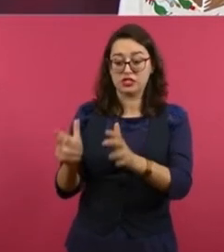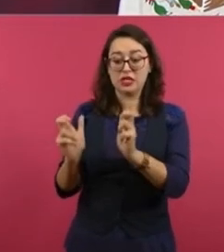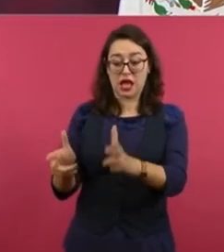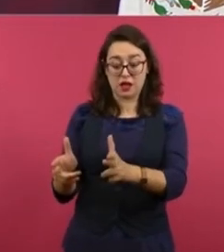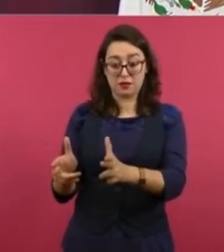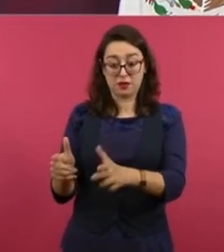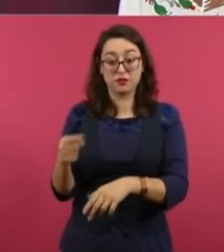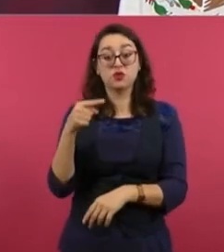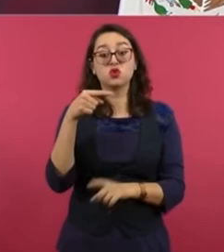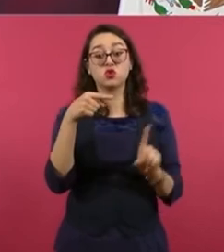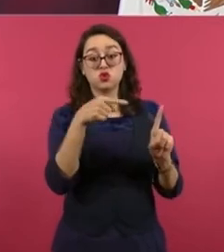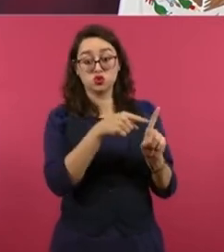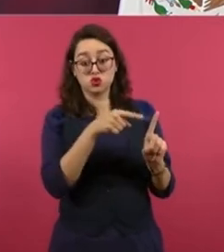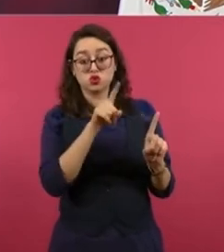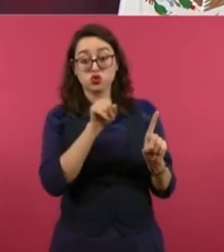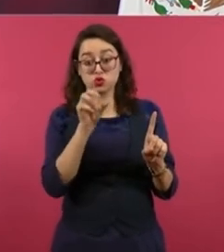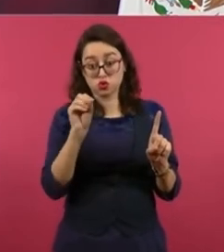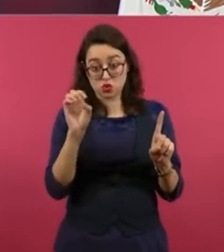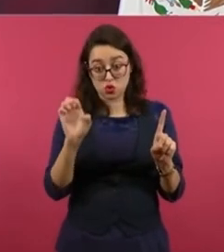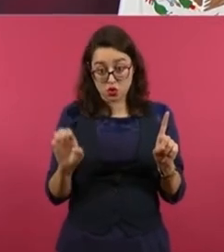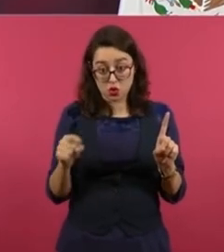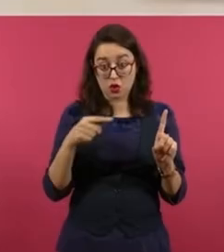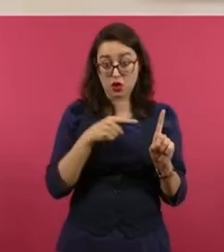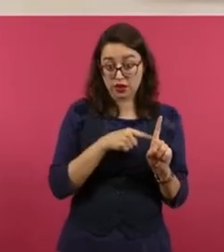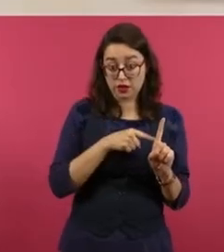¿Y Zoé Robledo?